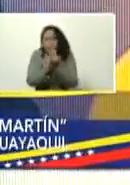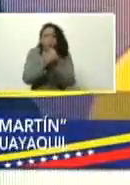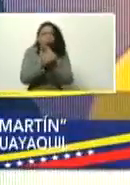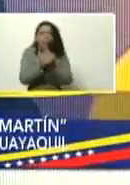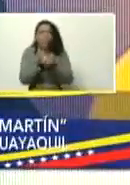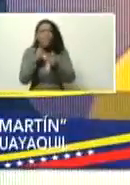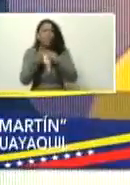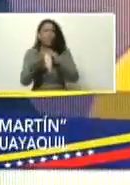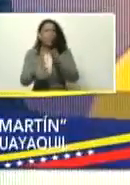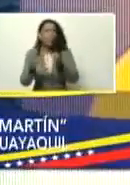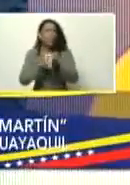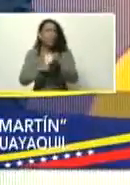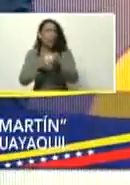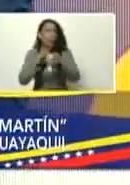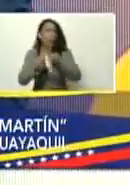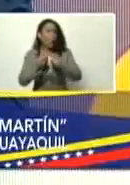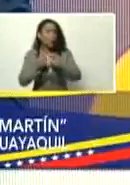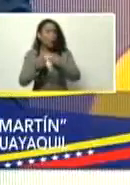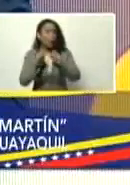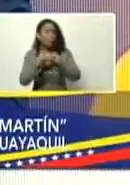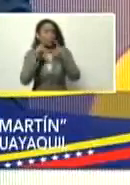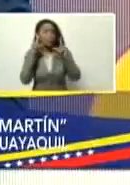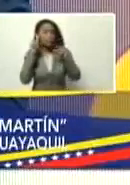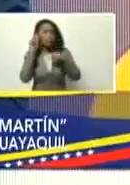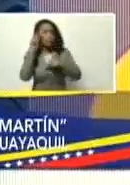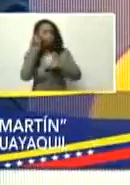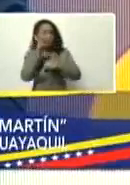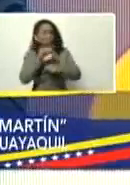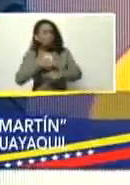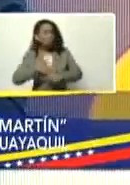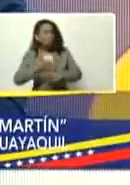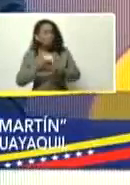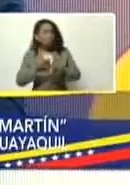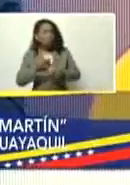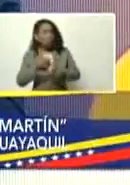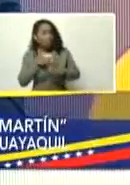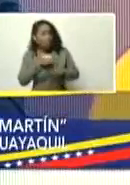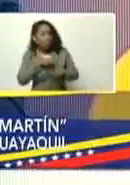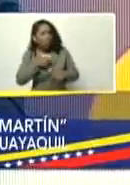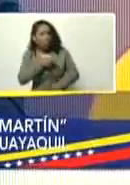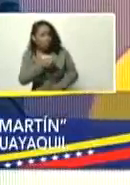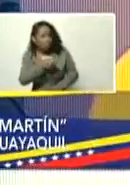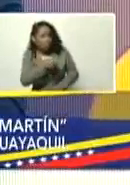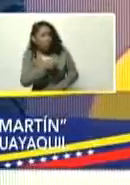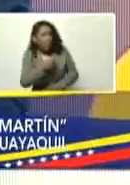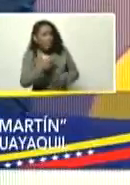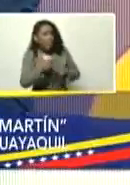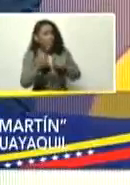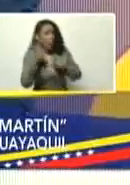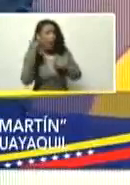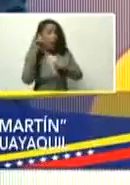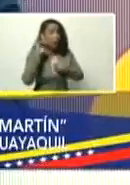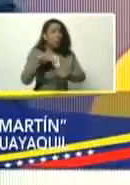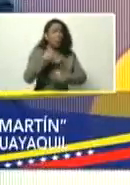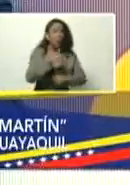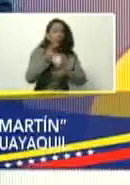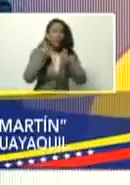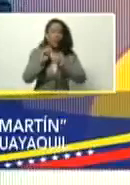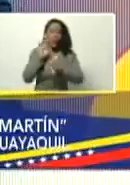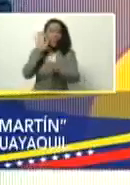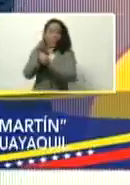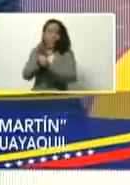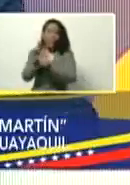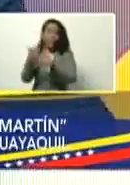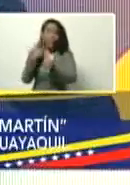cosas? Qué increíble que se acentúen esas posibles intrigas de lo que había cuando, claro, se trata de tapar lo